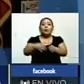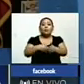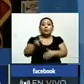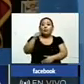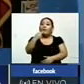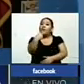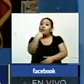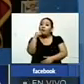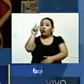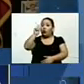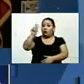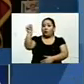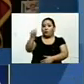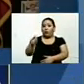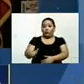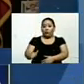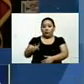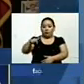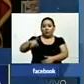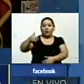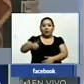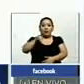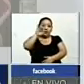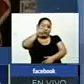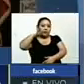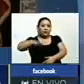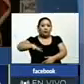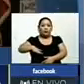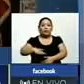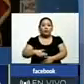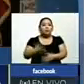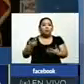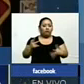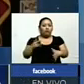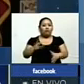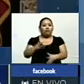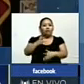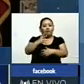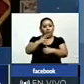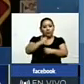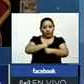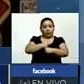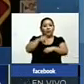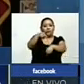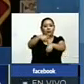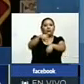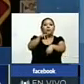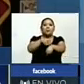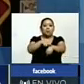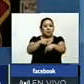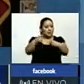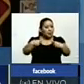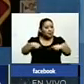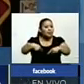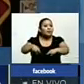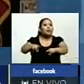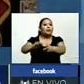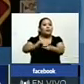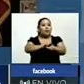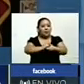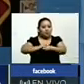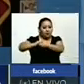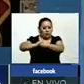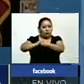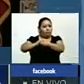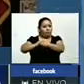2 de agosto del 2019 a las 5 de la tarde. Confío en Puerto Rico continuará unido y